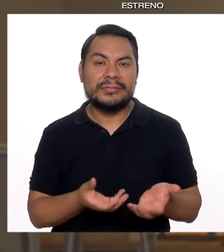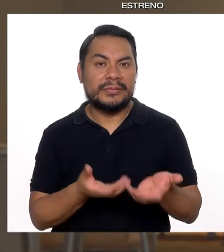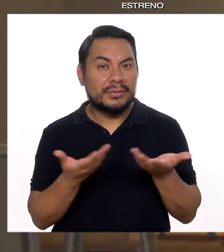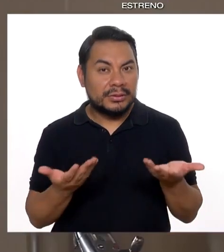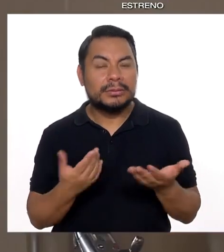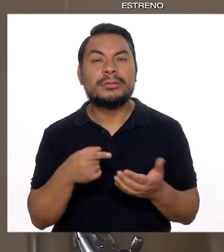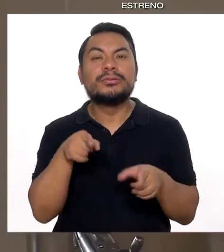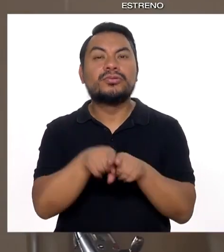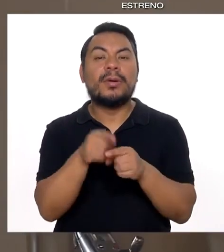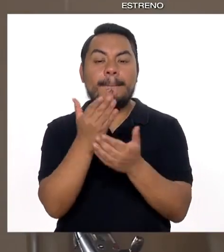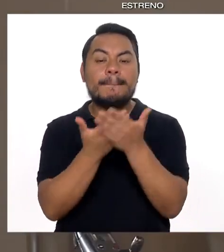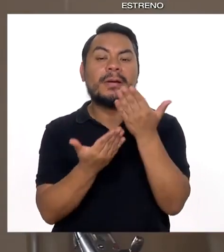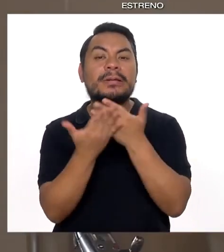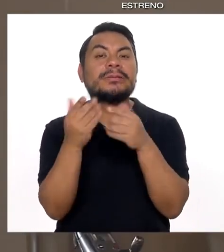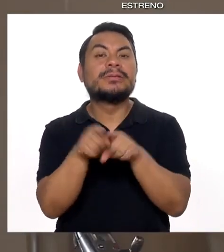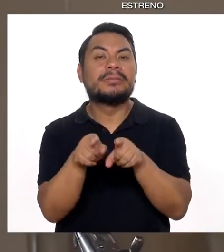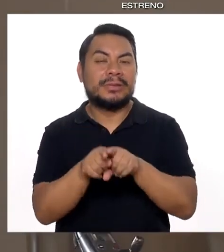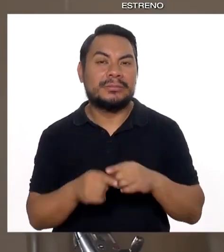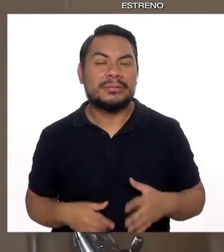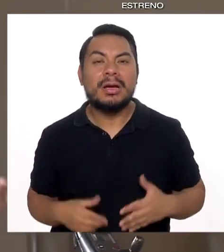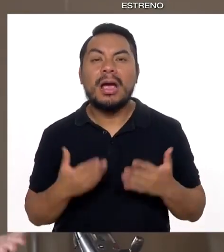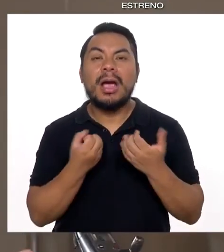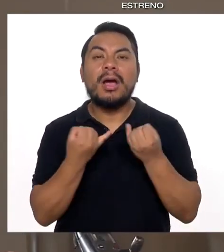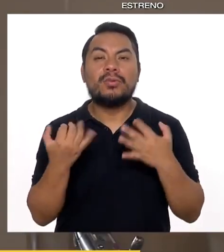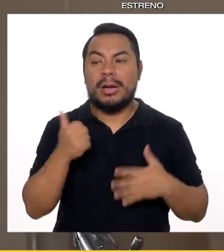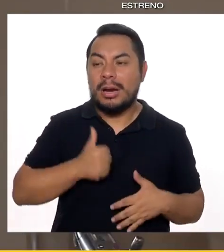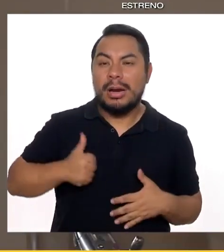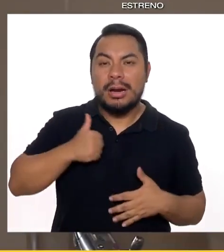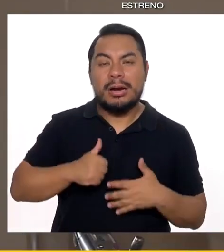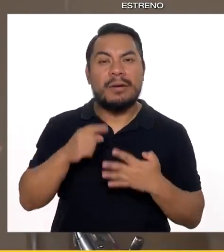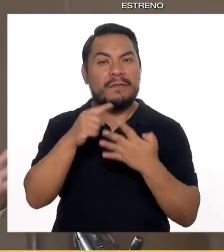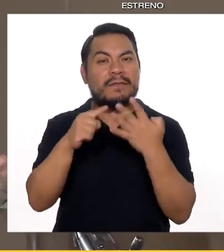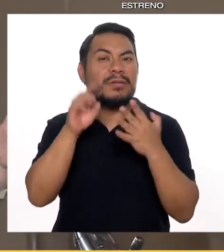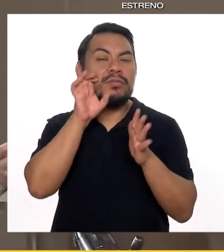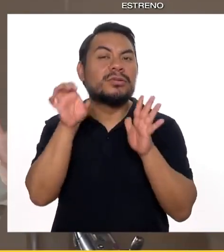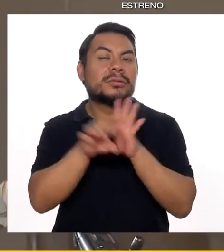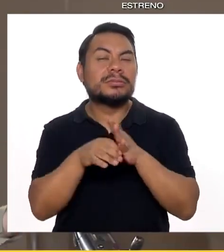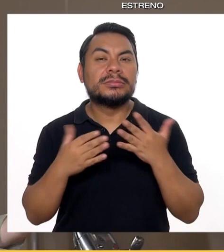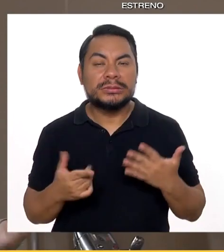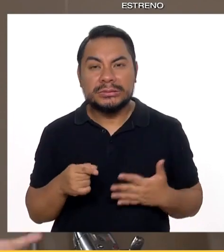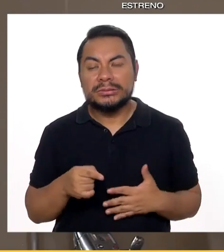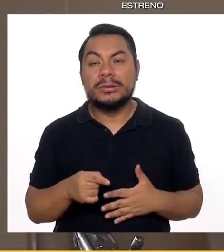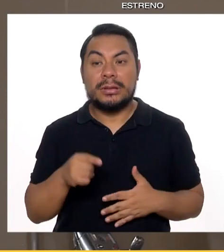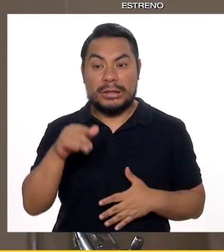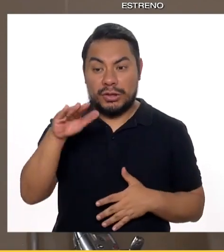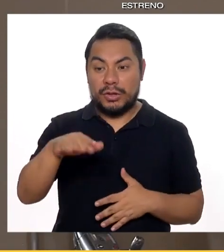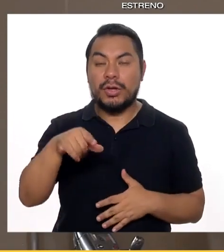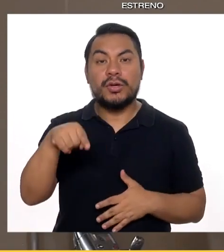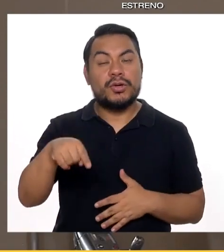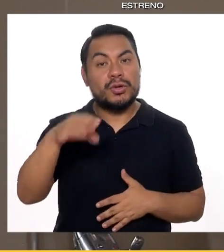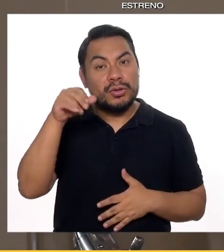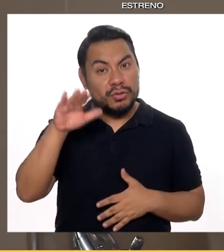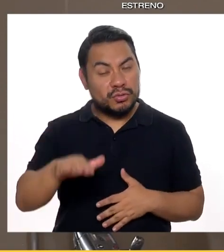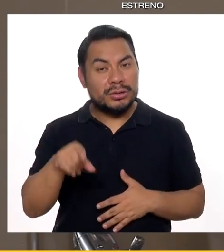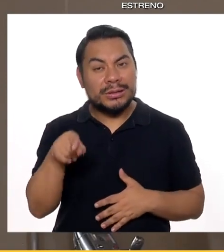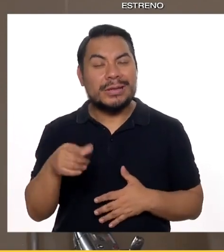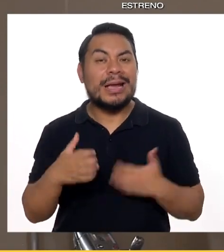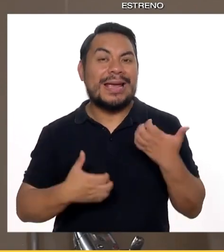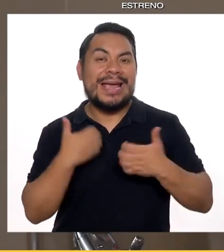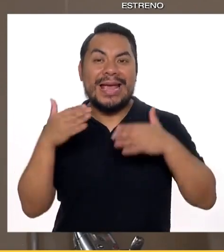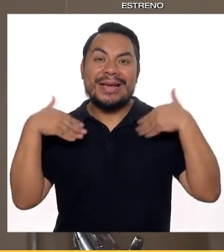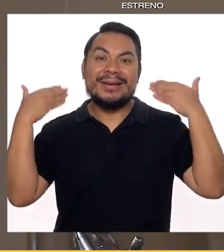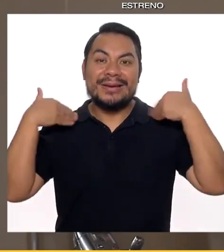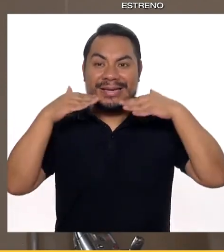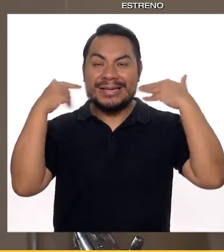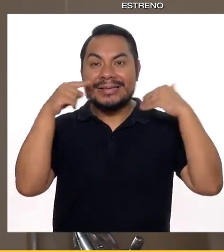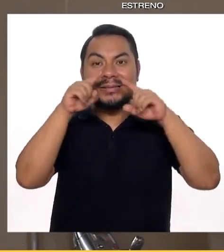rabito del ojo. Su manito también. Algunas conductas estereotipadas, como por ejemplo el aleteo. El niño se emociona, ya está muy